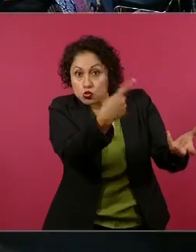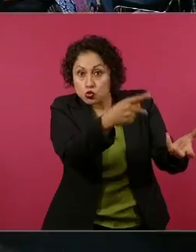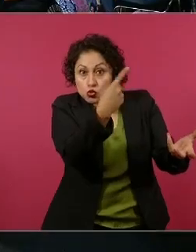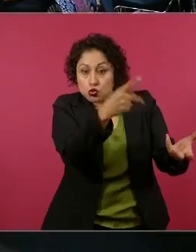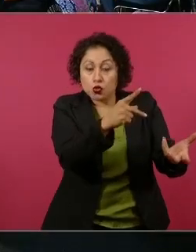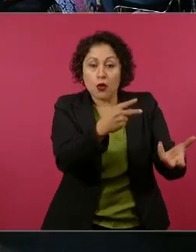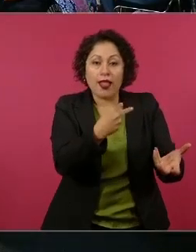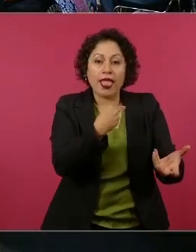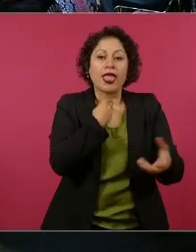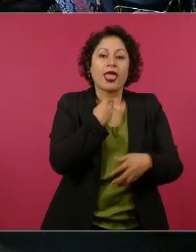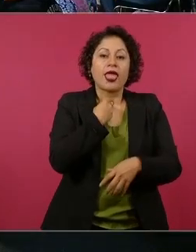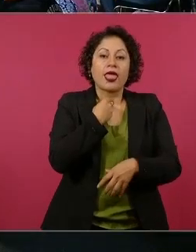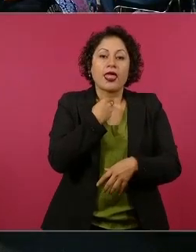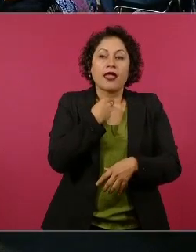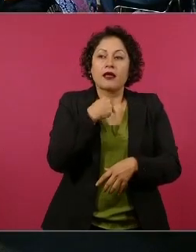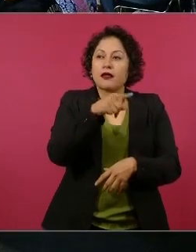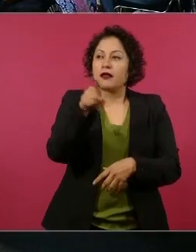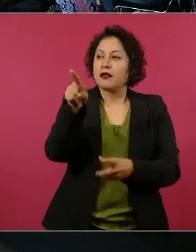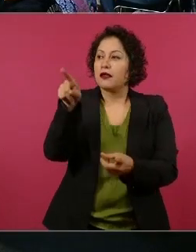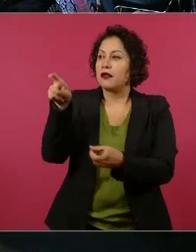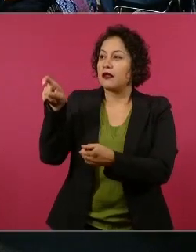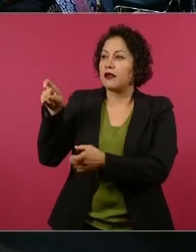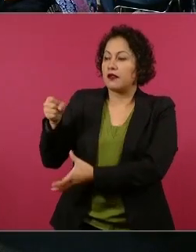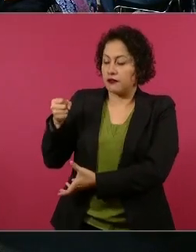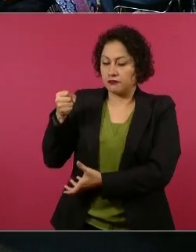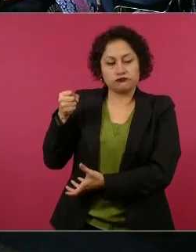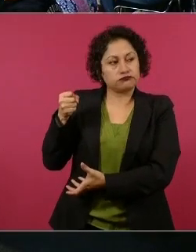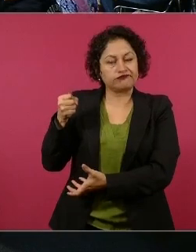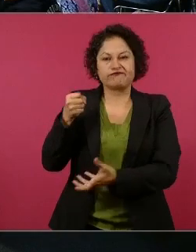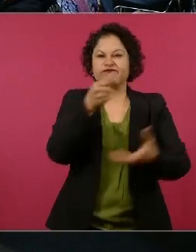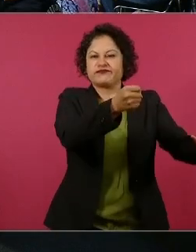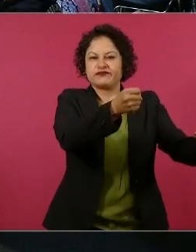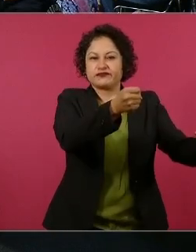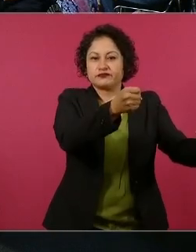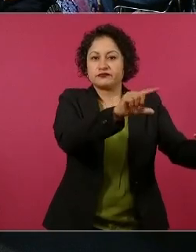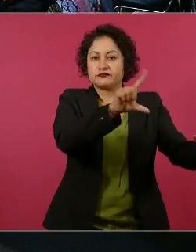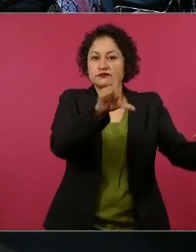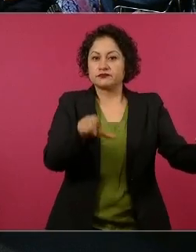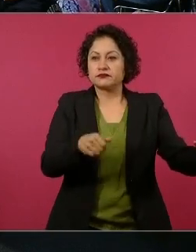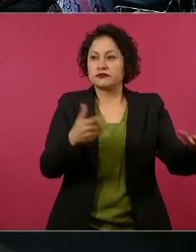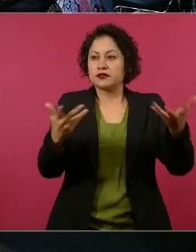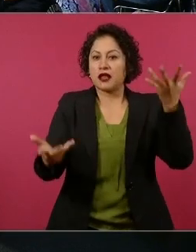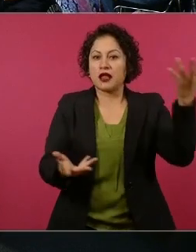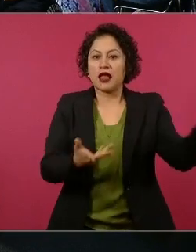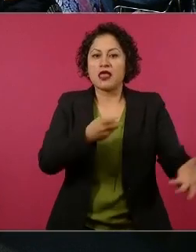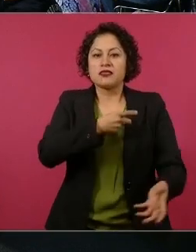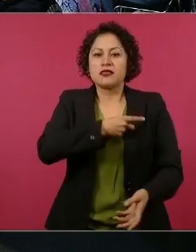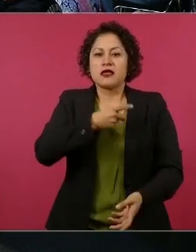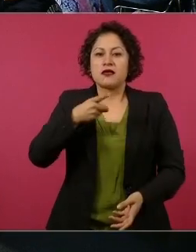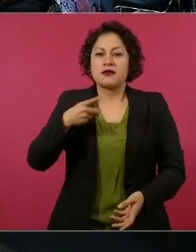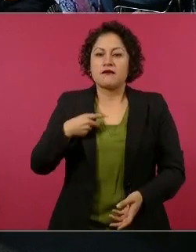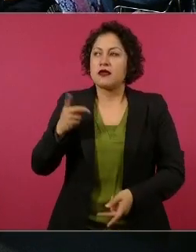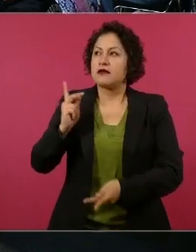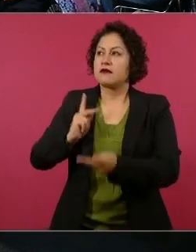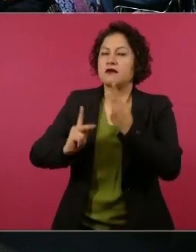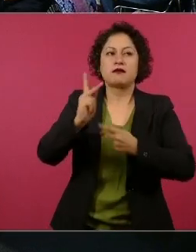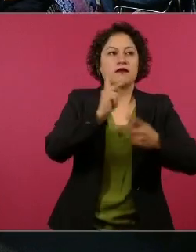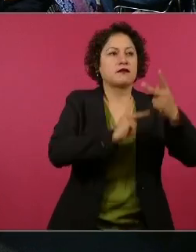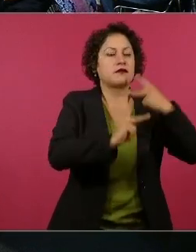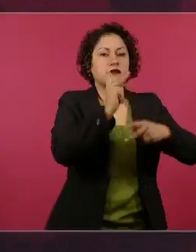de unos cuantos en deuda pública. Eso fue con Salinas y con Zedillo. Salinas